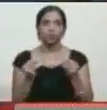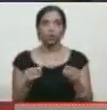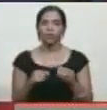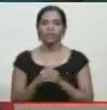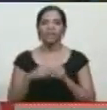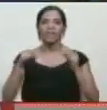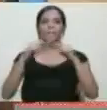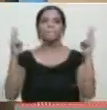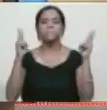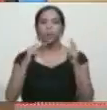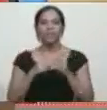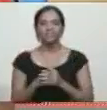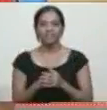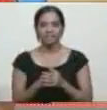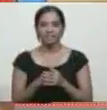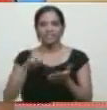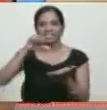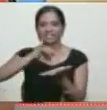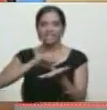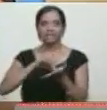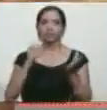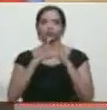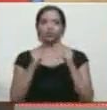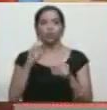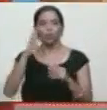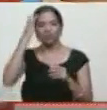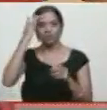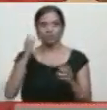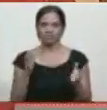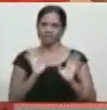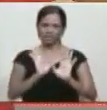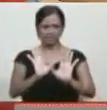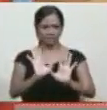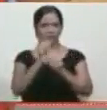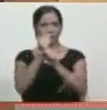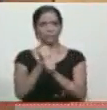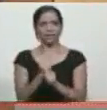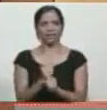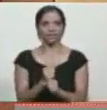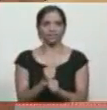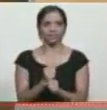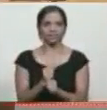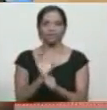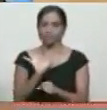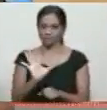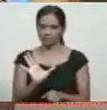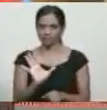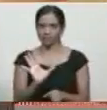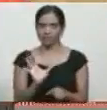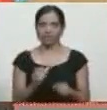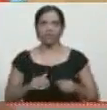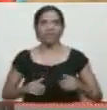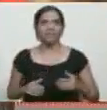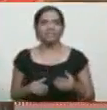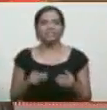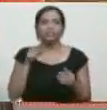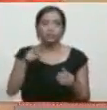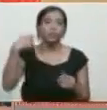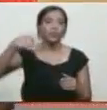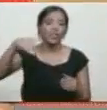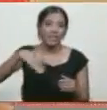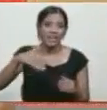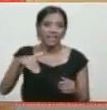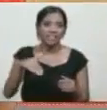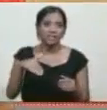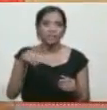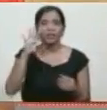Todo el mundo está en el puente de Yaguno, todo el mundo es del 4 de febrero, coño, ya va, pana, ya va. O sea, ¿te da derecho entonces ser, porque eres